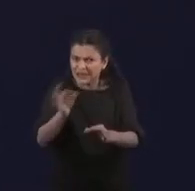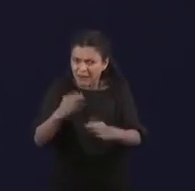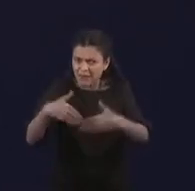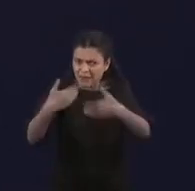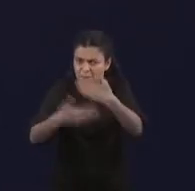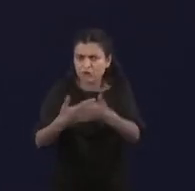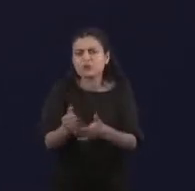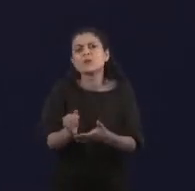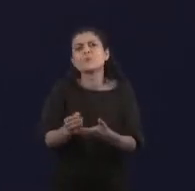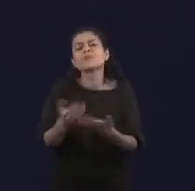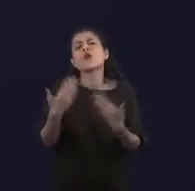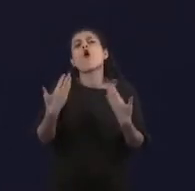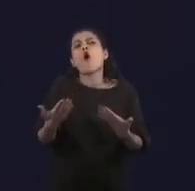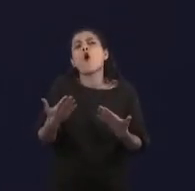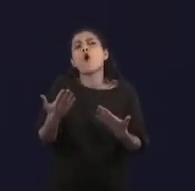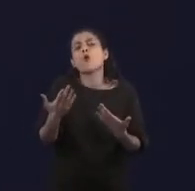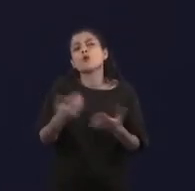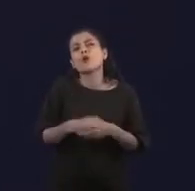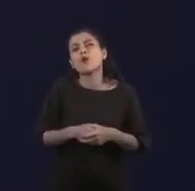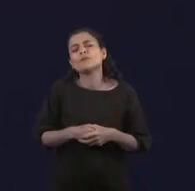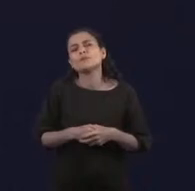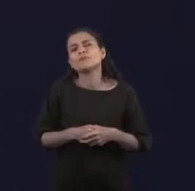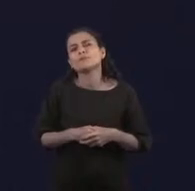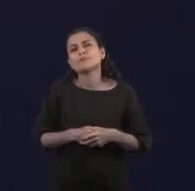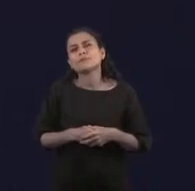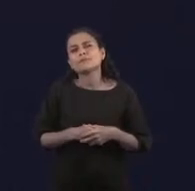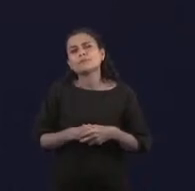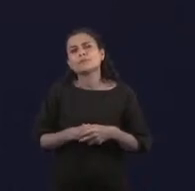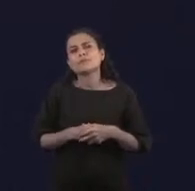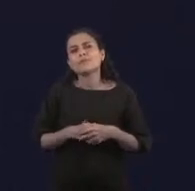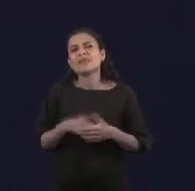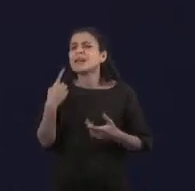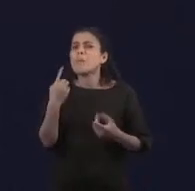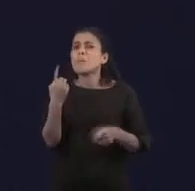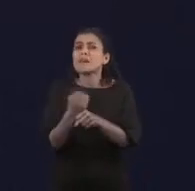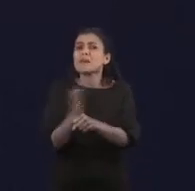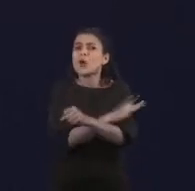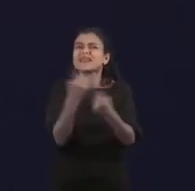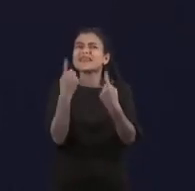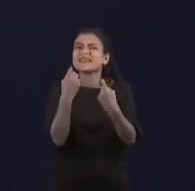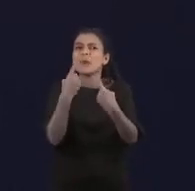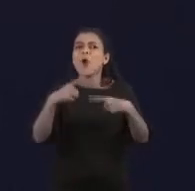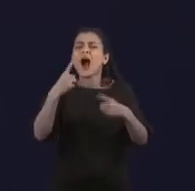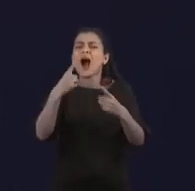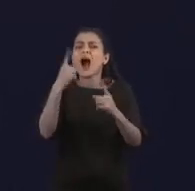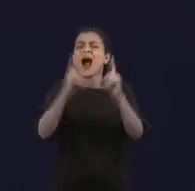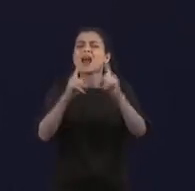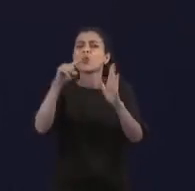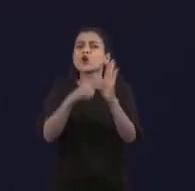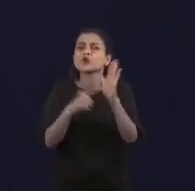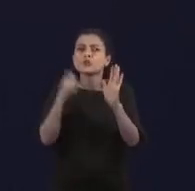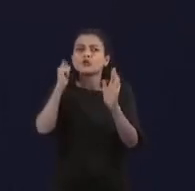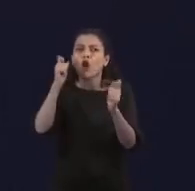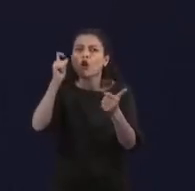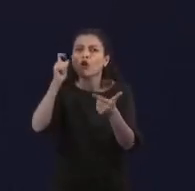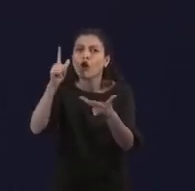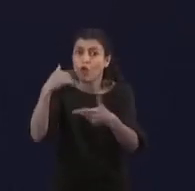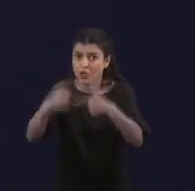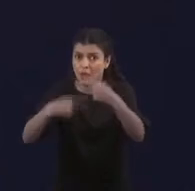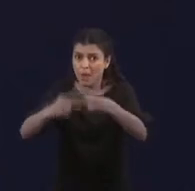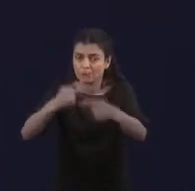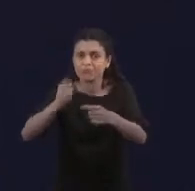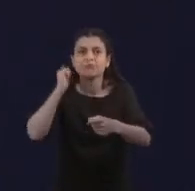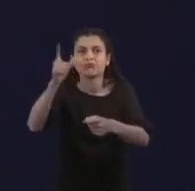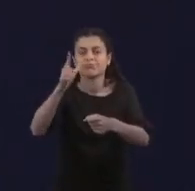y efectivamente pretendemos que ocurran algunas cuestiones. Una es, por supuesto, la inversión. No nos